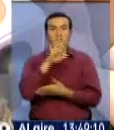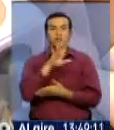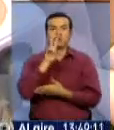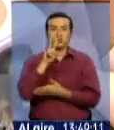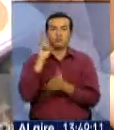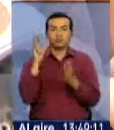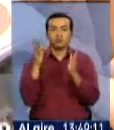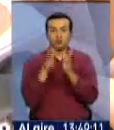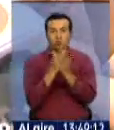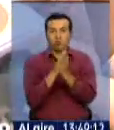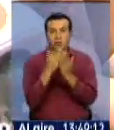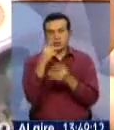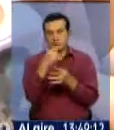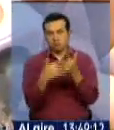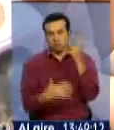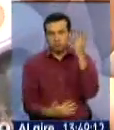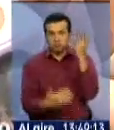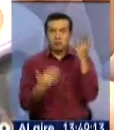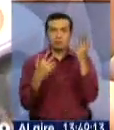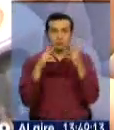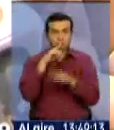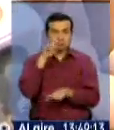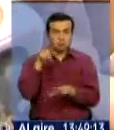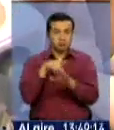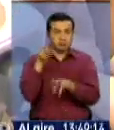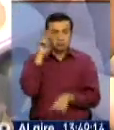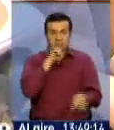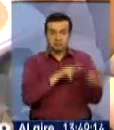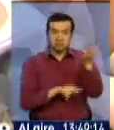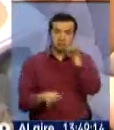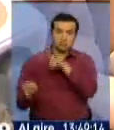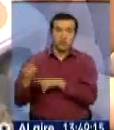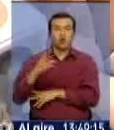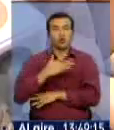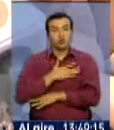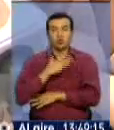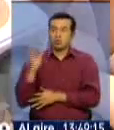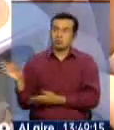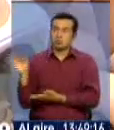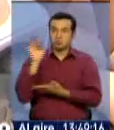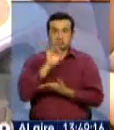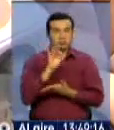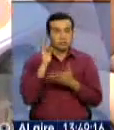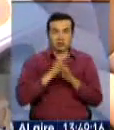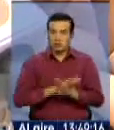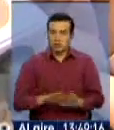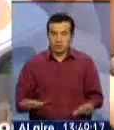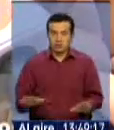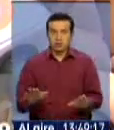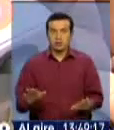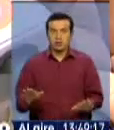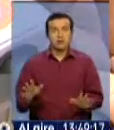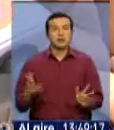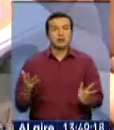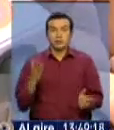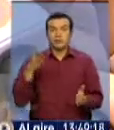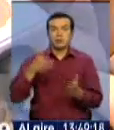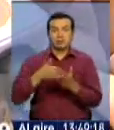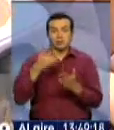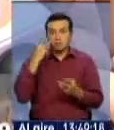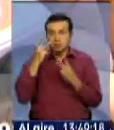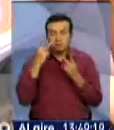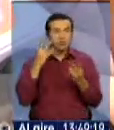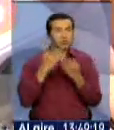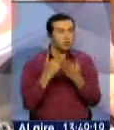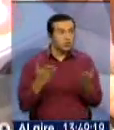sé cuál será el objeto de la pericia, pero yo estoy cumpliendo una delegación y se supone que venimos a etiquetar, a